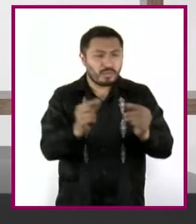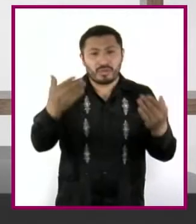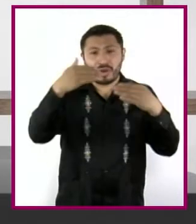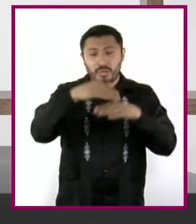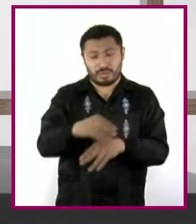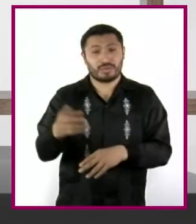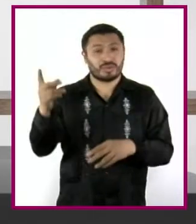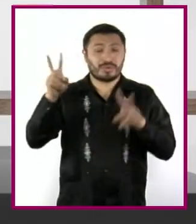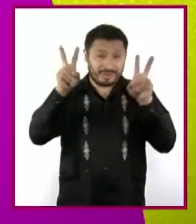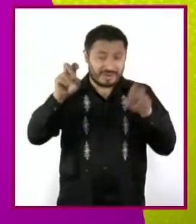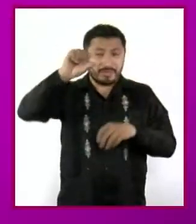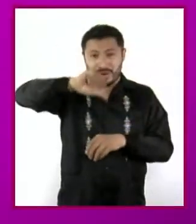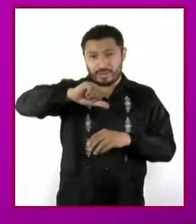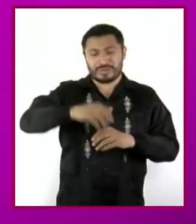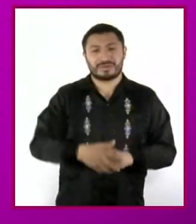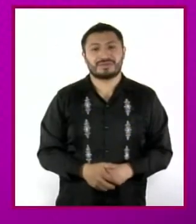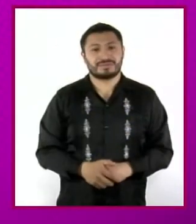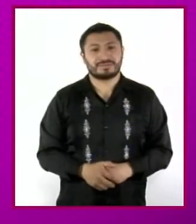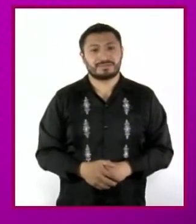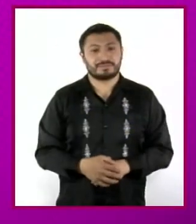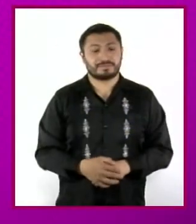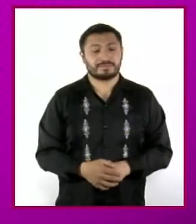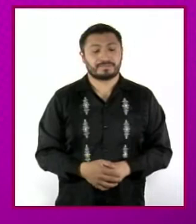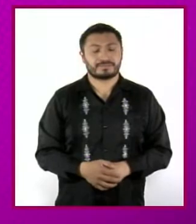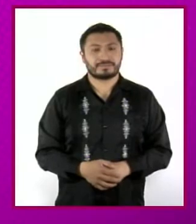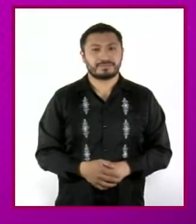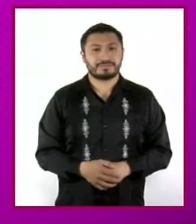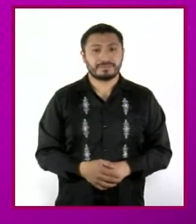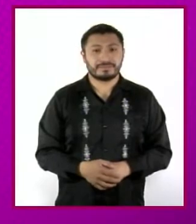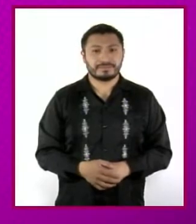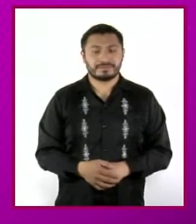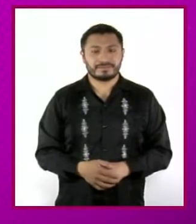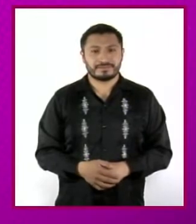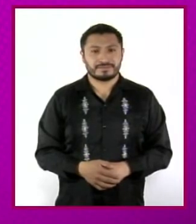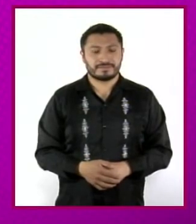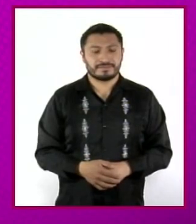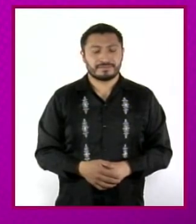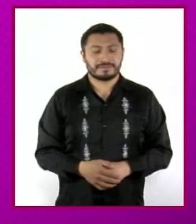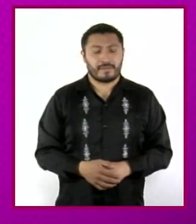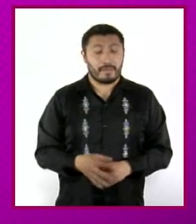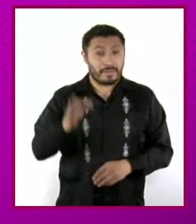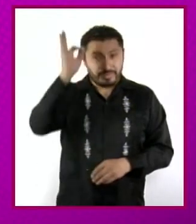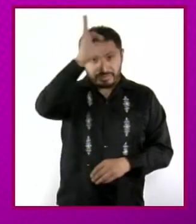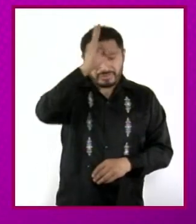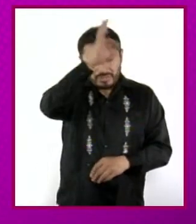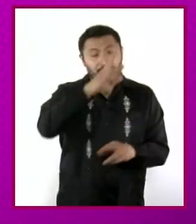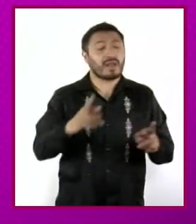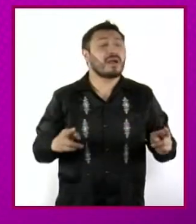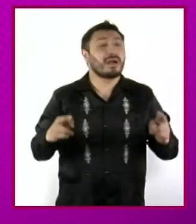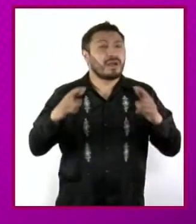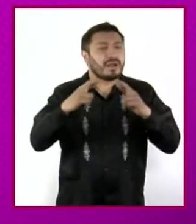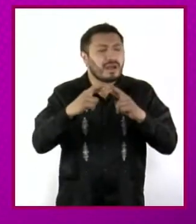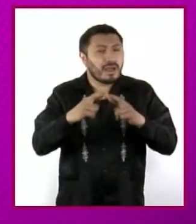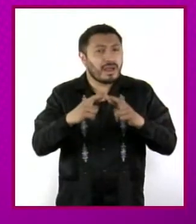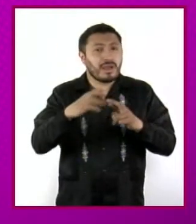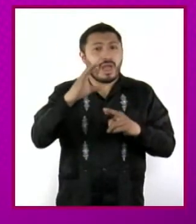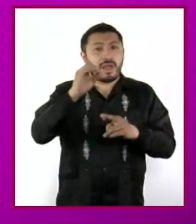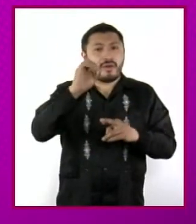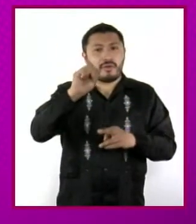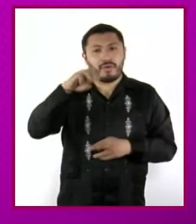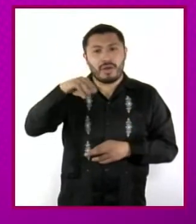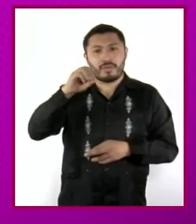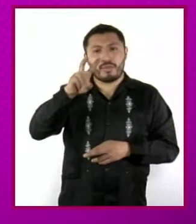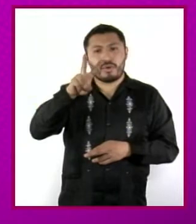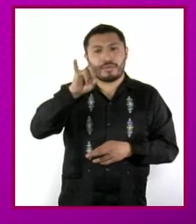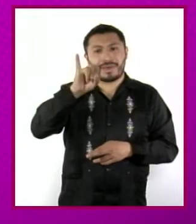tan complejos. Dentro de la filosofía, la religión, la cosmovisión y